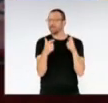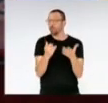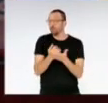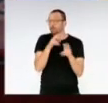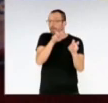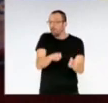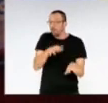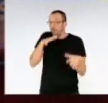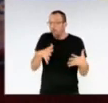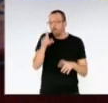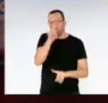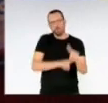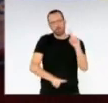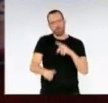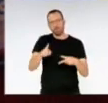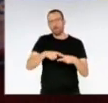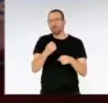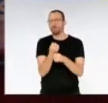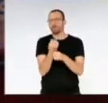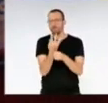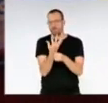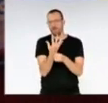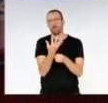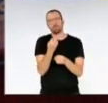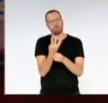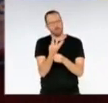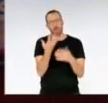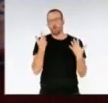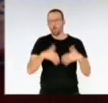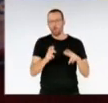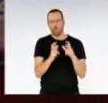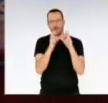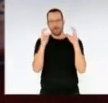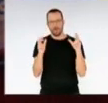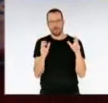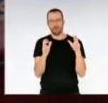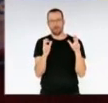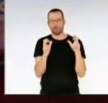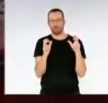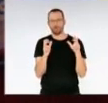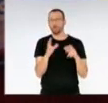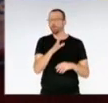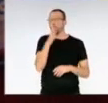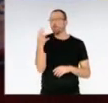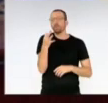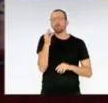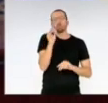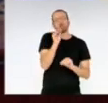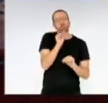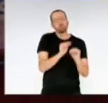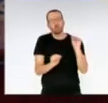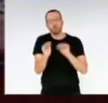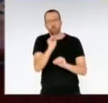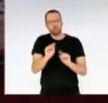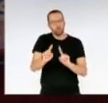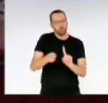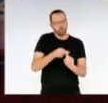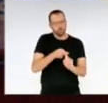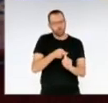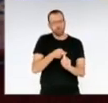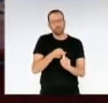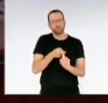la piña tropical, que tenemos un problema grave en el sentido de que tenemos que solucionar los problemas